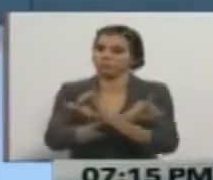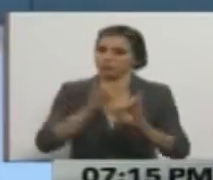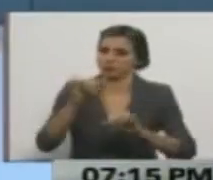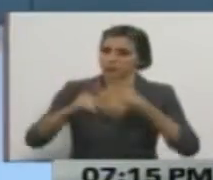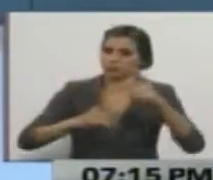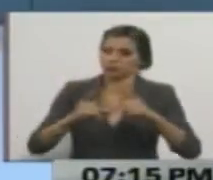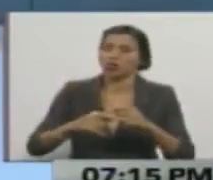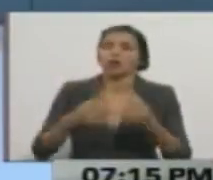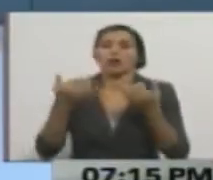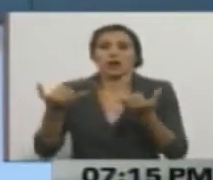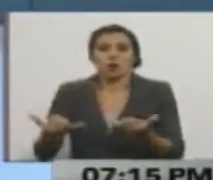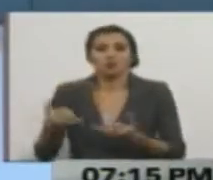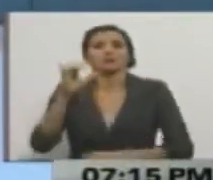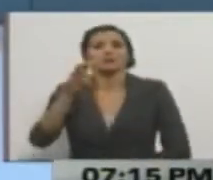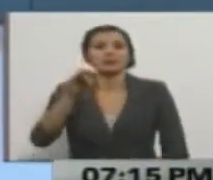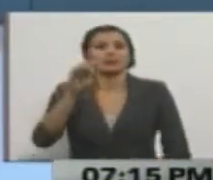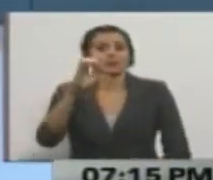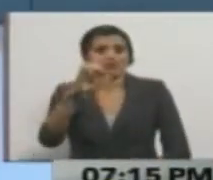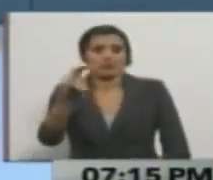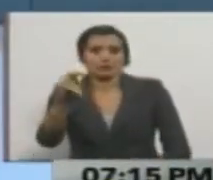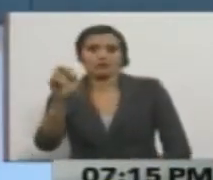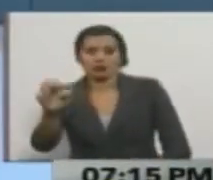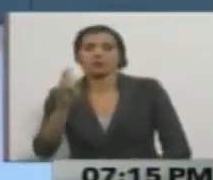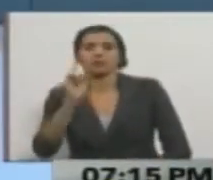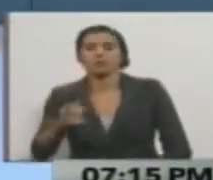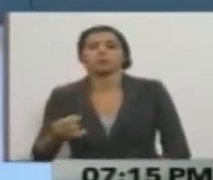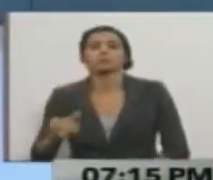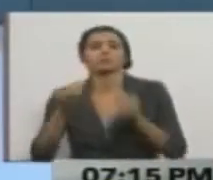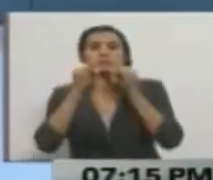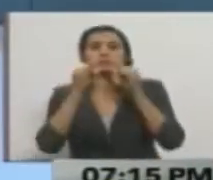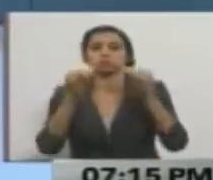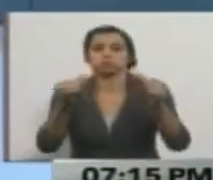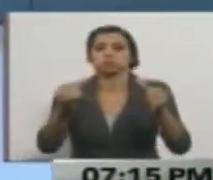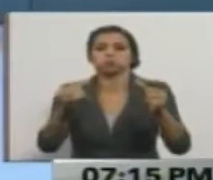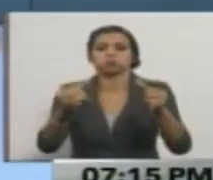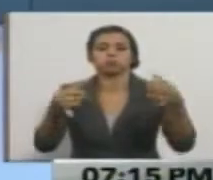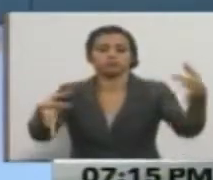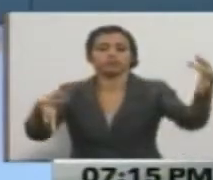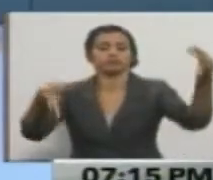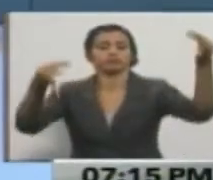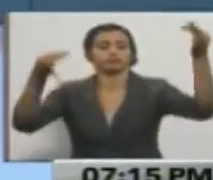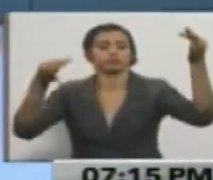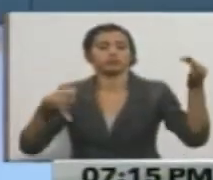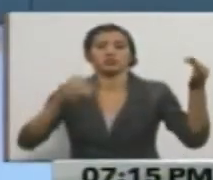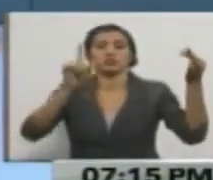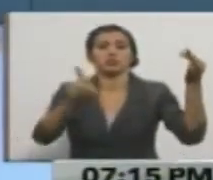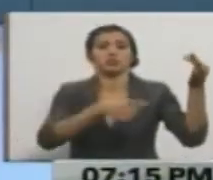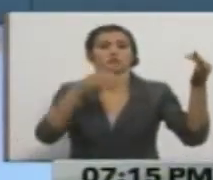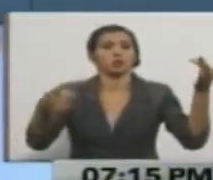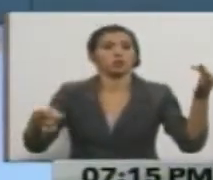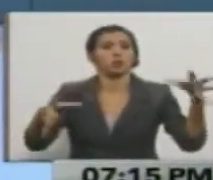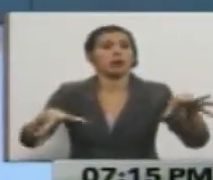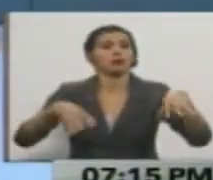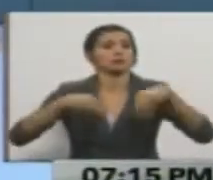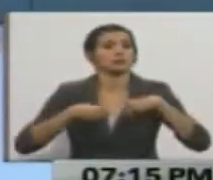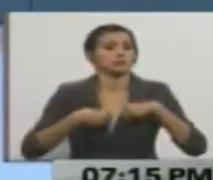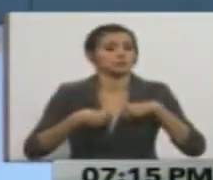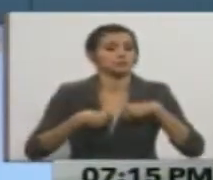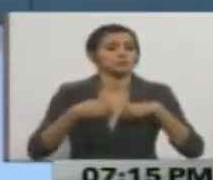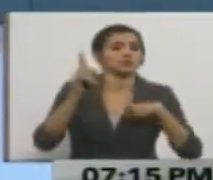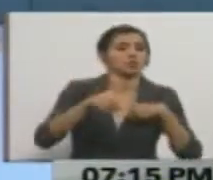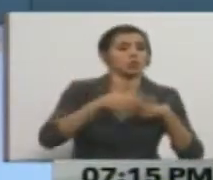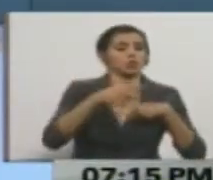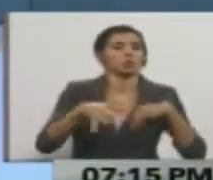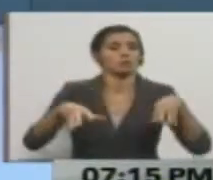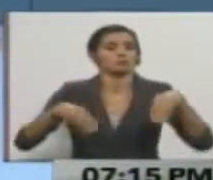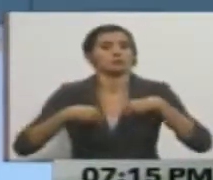el Consejo Nacional Electoral deberá emitir la declaratoria de procedencia o no procedencia,